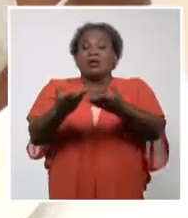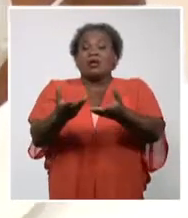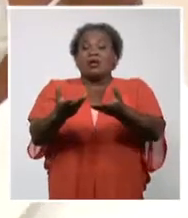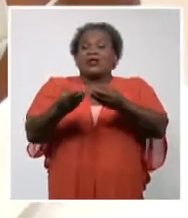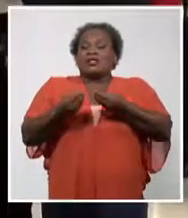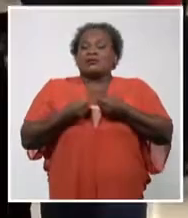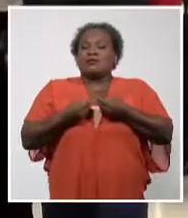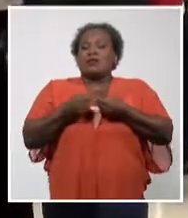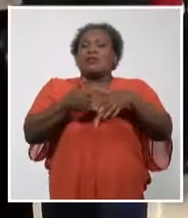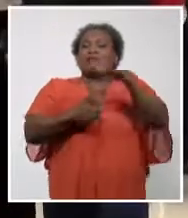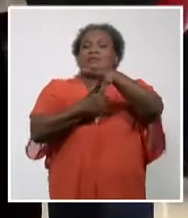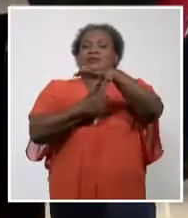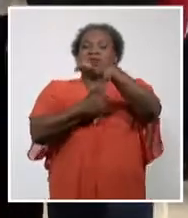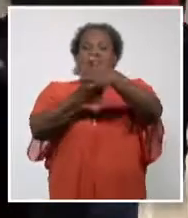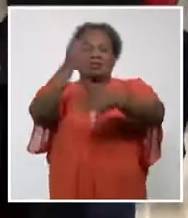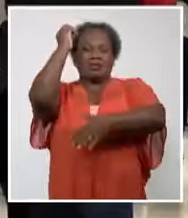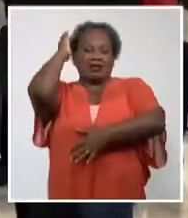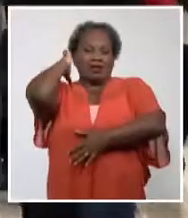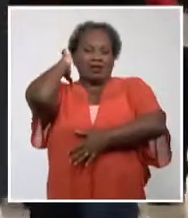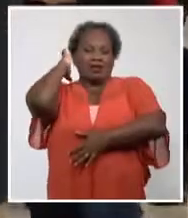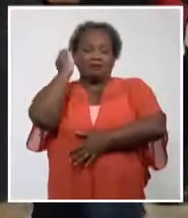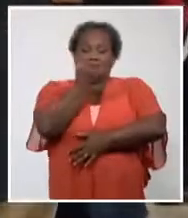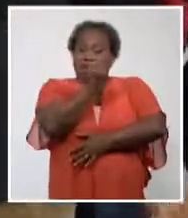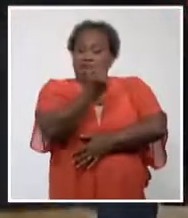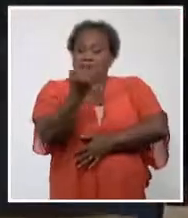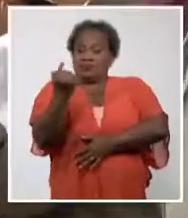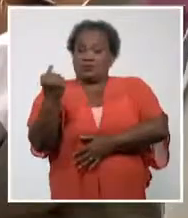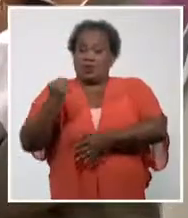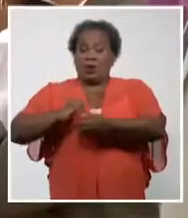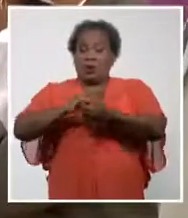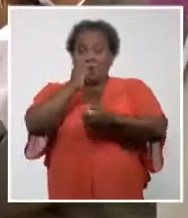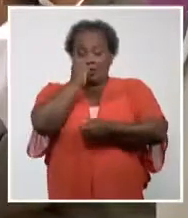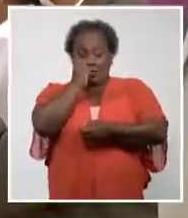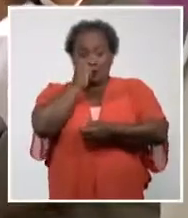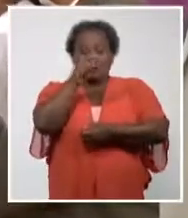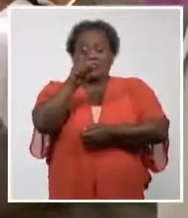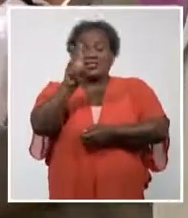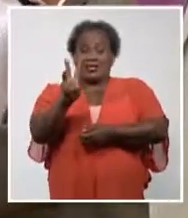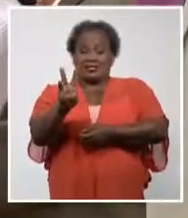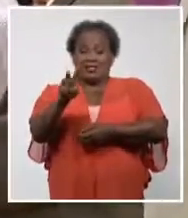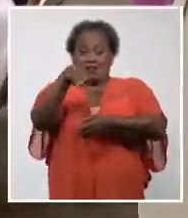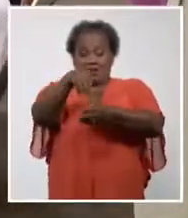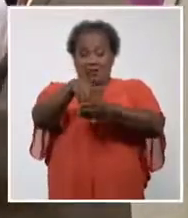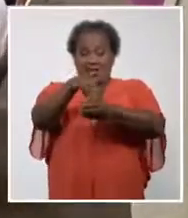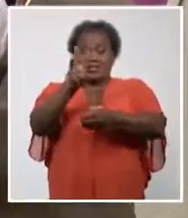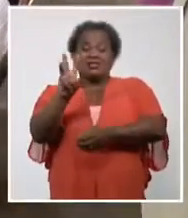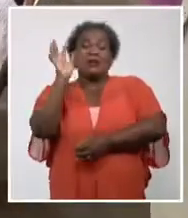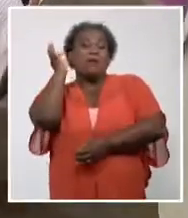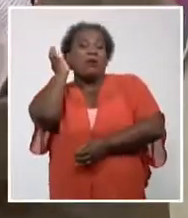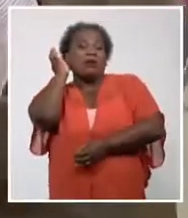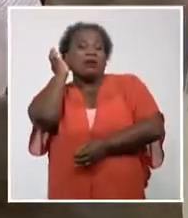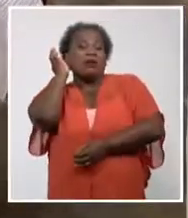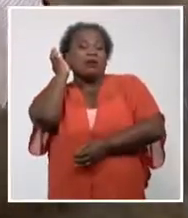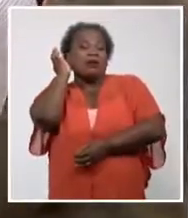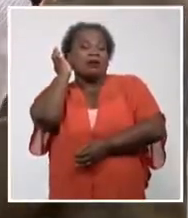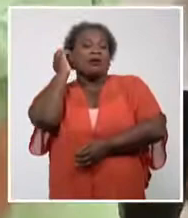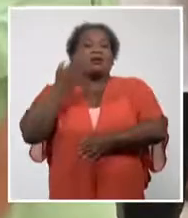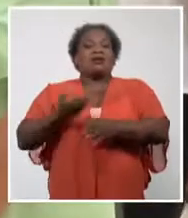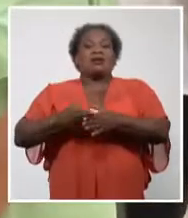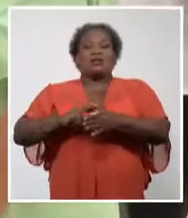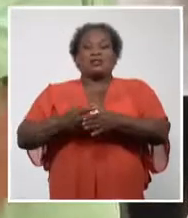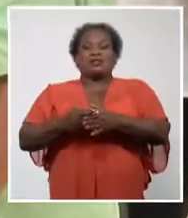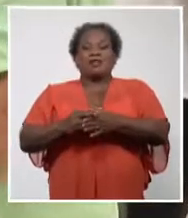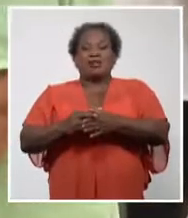miguel díaz-canel bermúdez por 13 trabajadores entre ellos tres mujeres que representan lo más